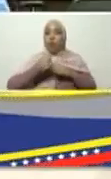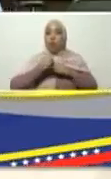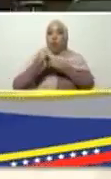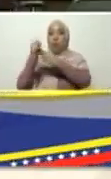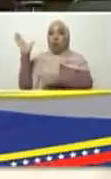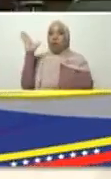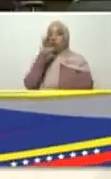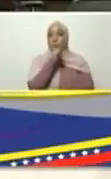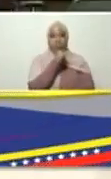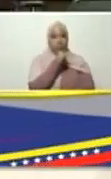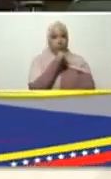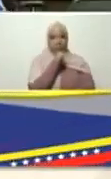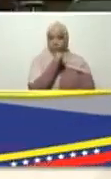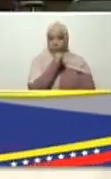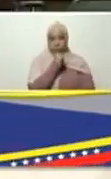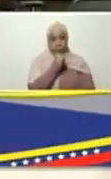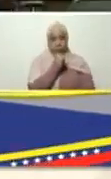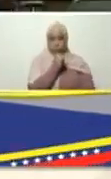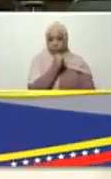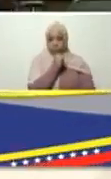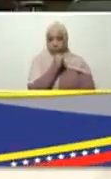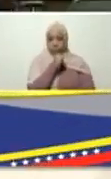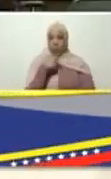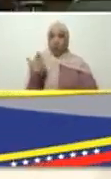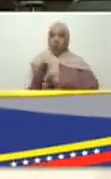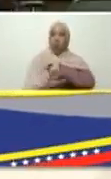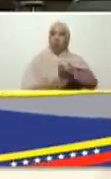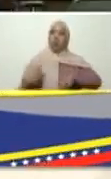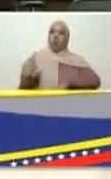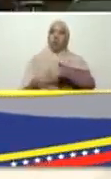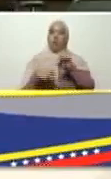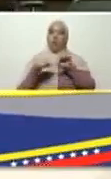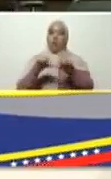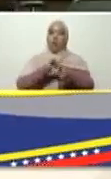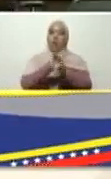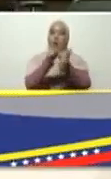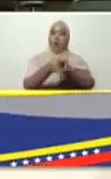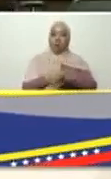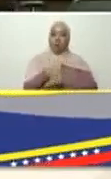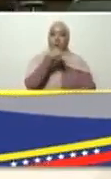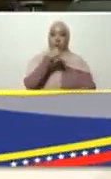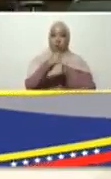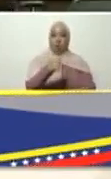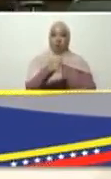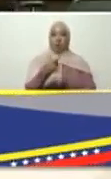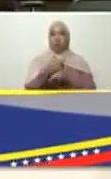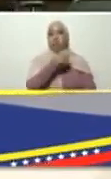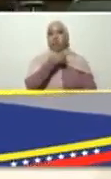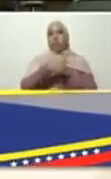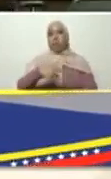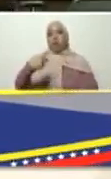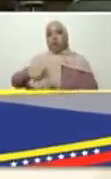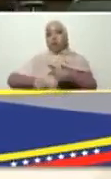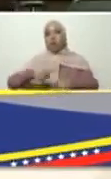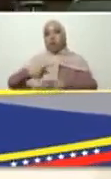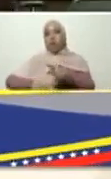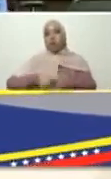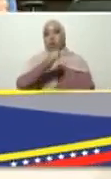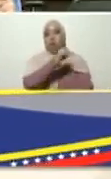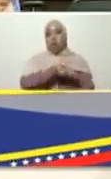ni parió un líder consecuente, revolucionario, transformador. Y se perdió el proceso en Chile,